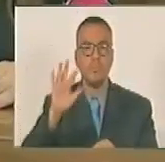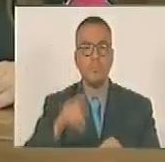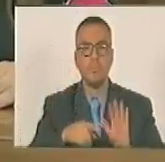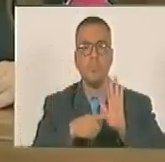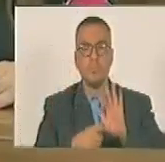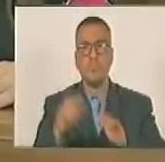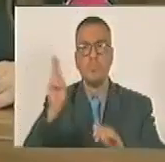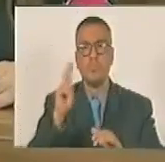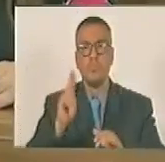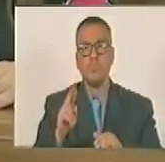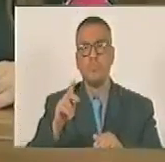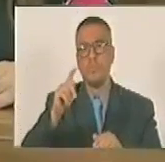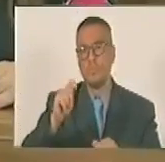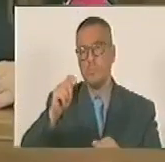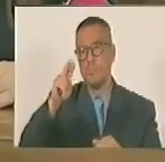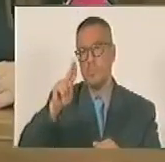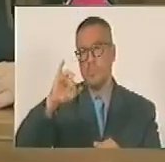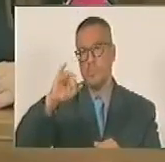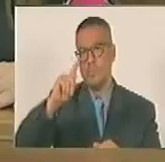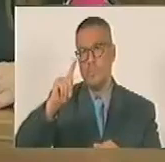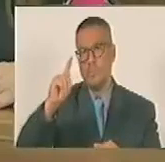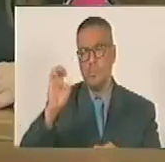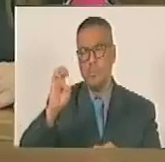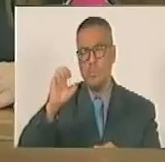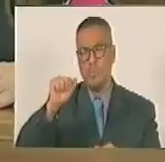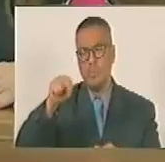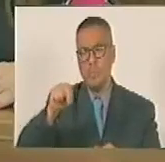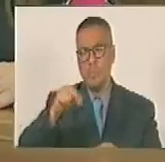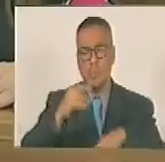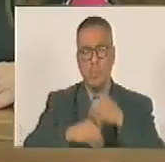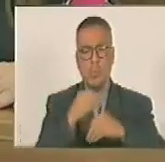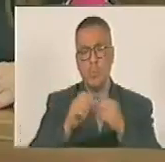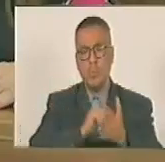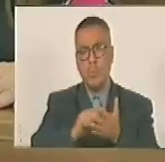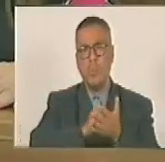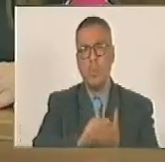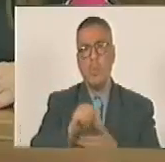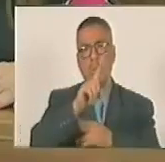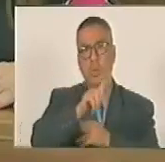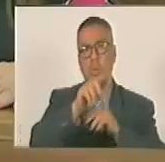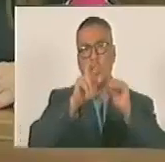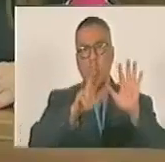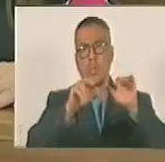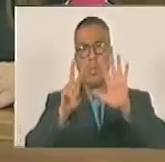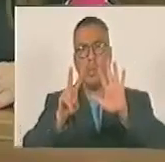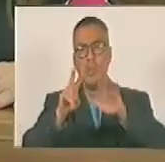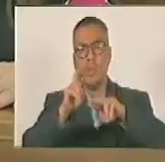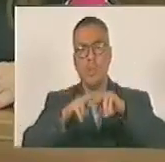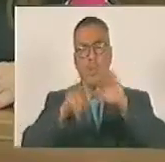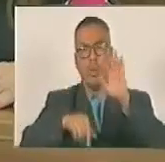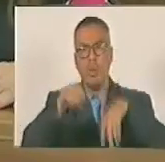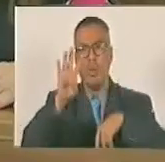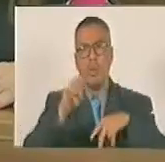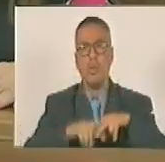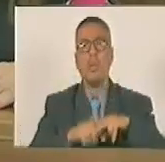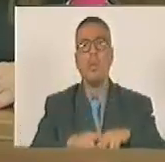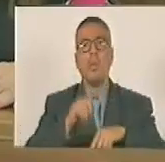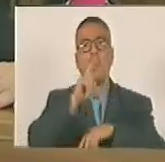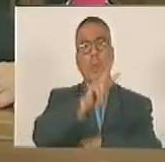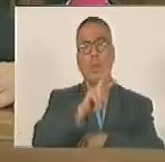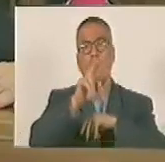ante la República de Turquía, de conformidad con lo previsto en los artículos 187, numeral 14,